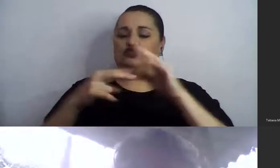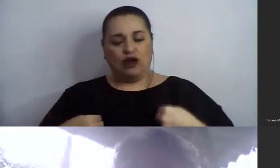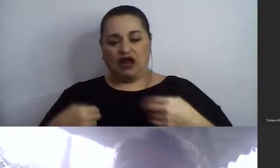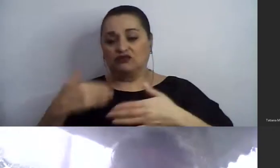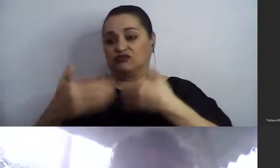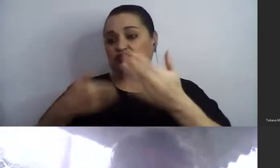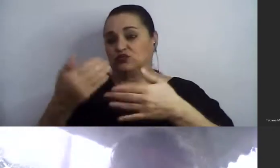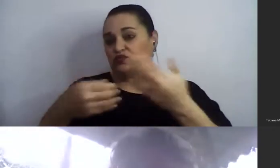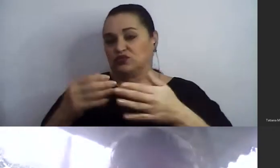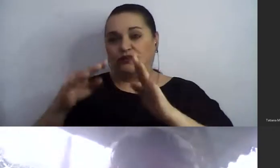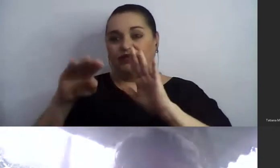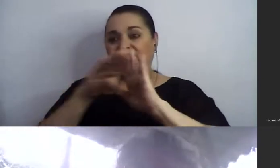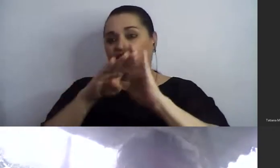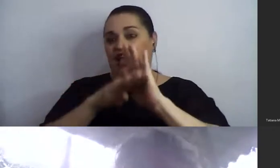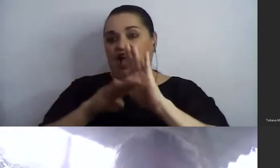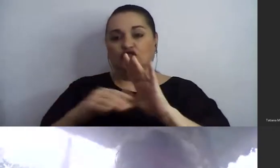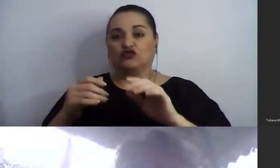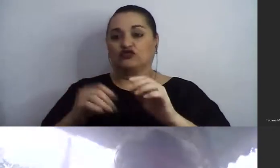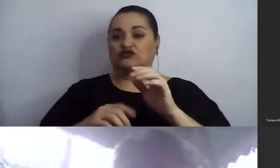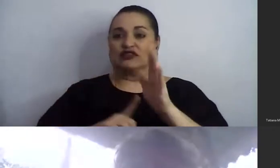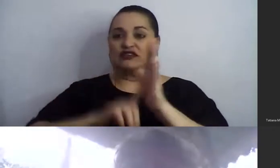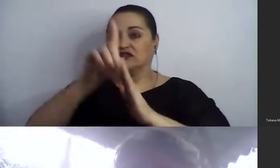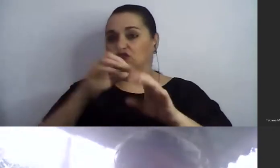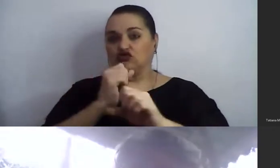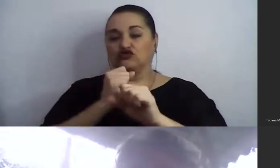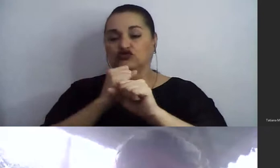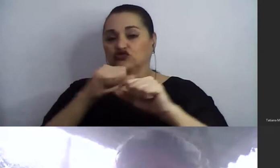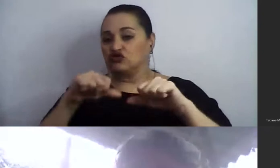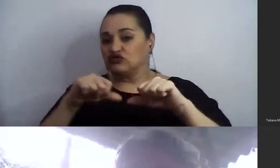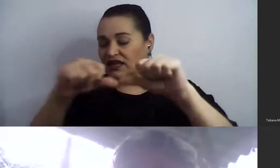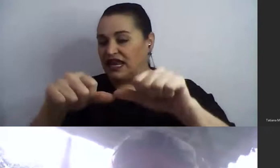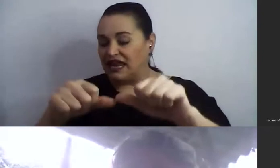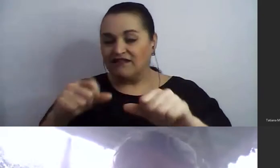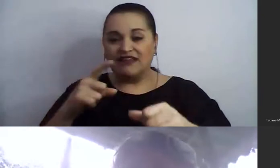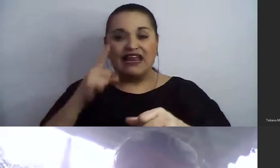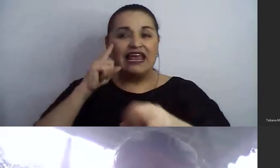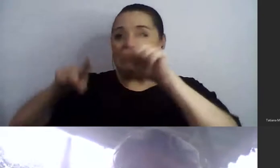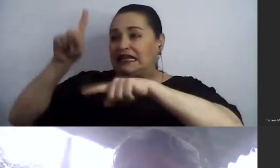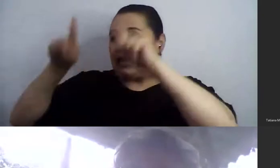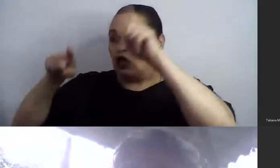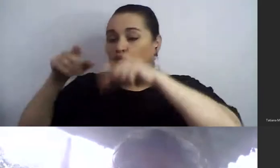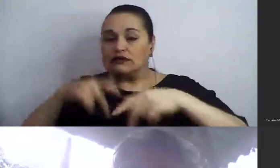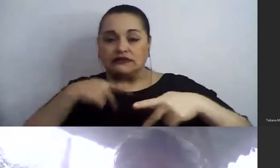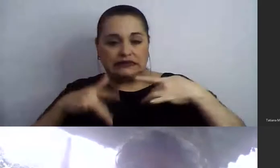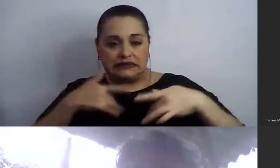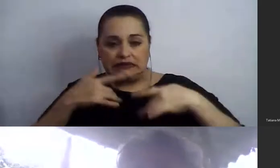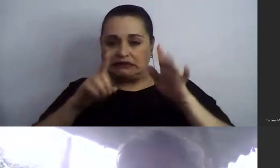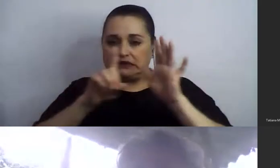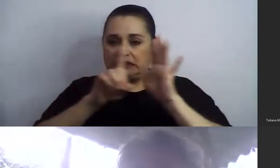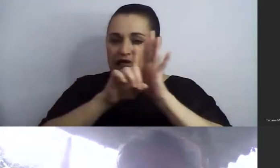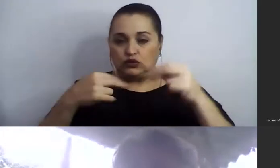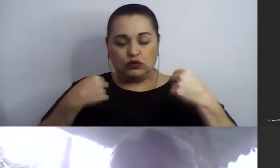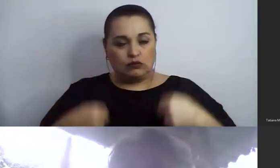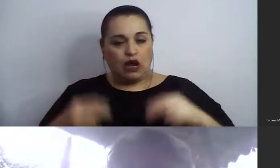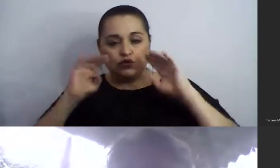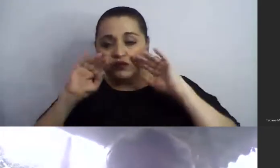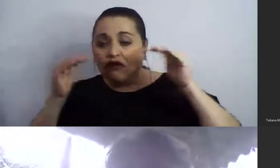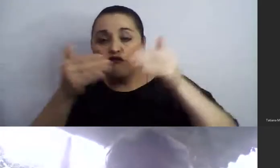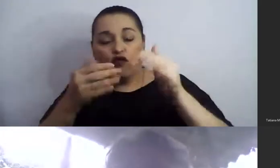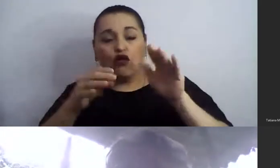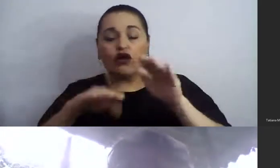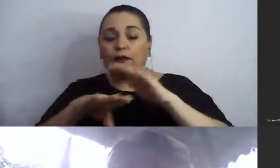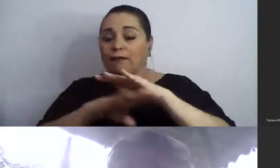para el desarrollo sostenible debe abarcar no sólo indicadores sensibles a los derechos humanos sino también un enfoque basado en